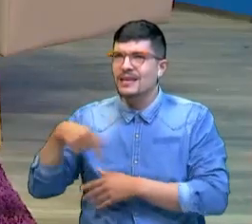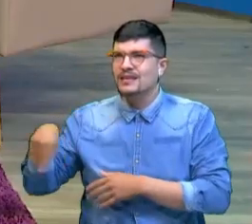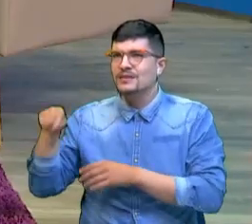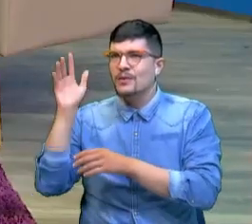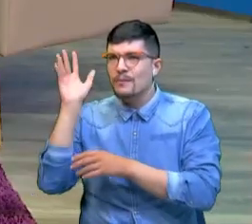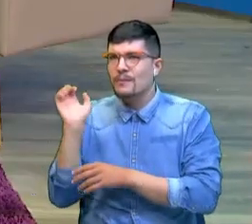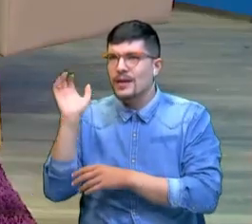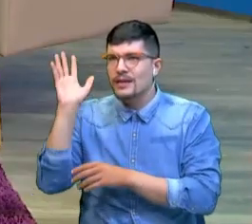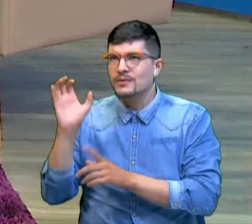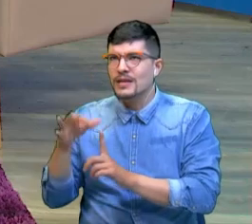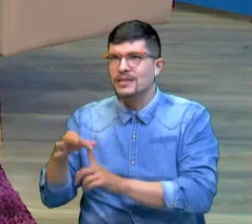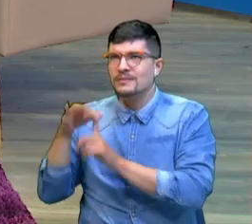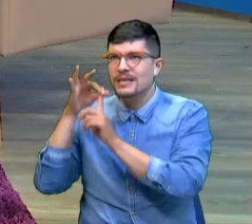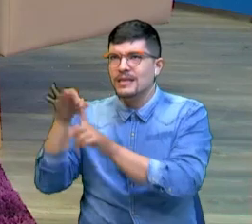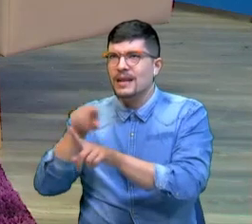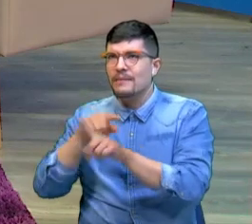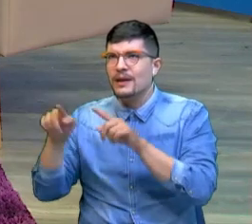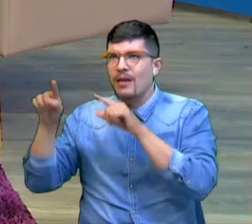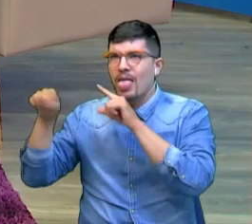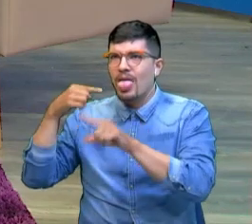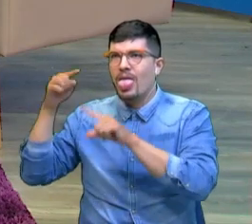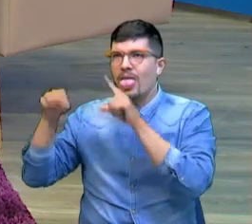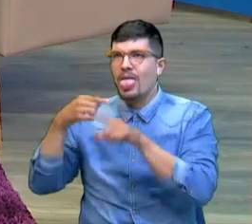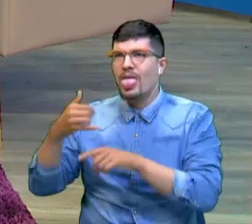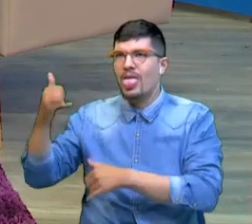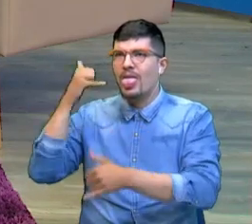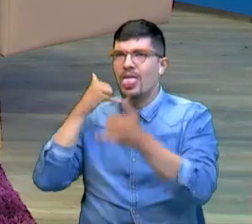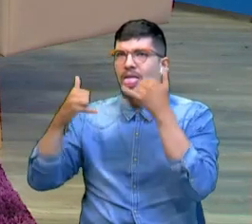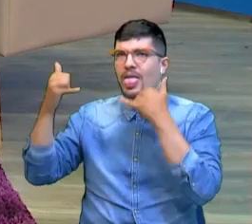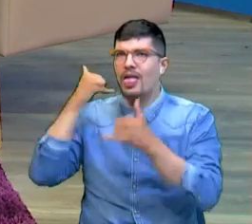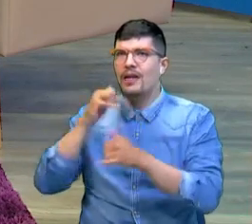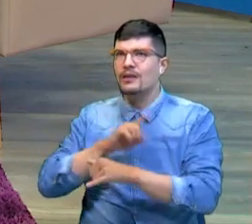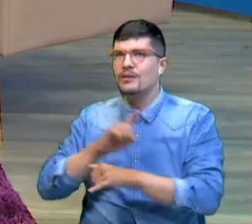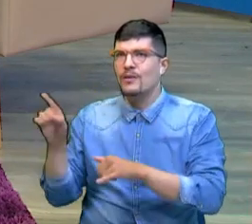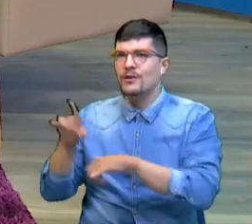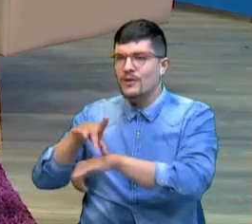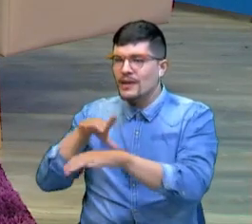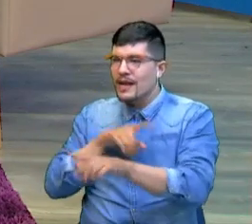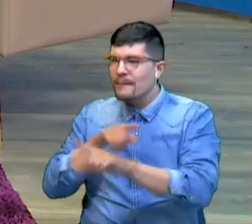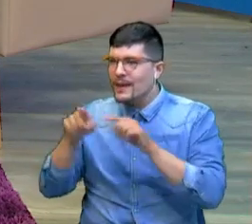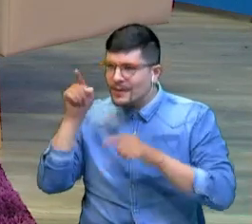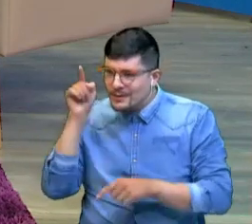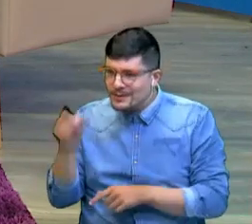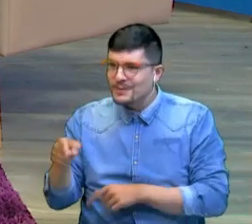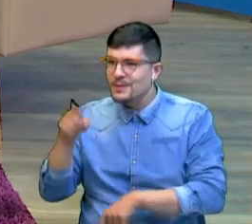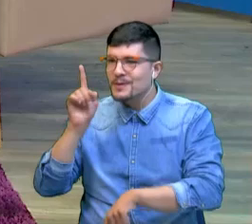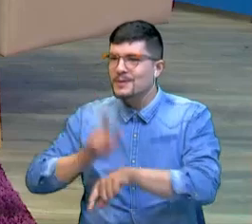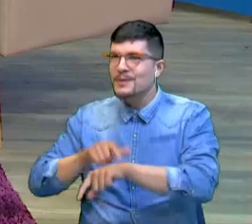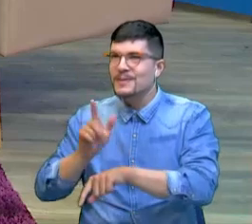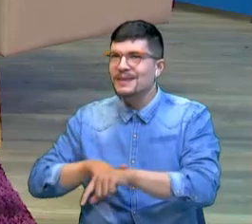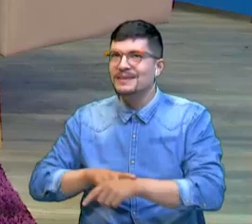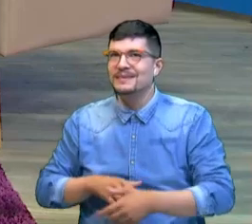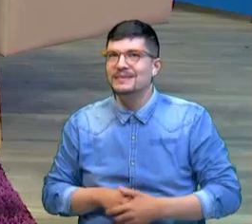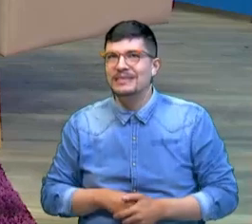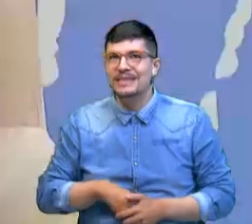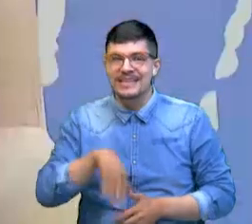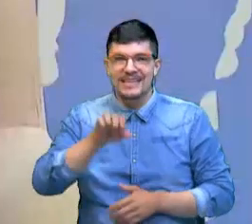especial. Ajá. Pero el cúmulo de mensajes de llamadas, pues no nos ha dejado, pero le llegó el momento. Exacto, no, claro,